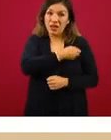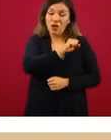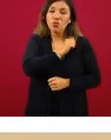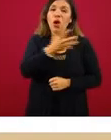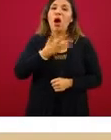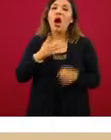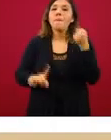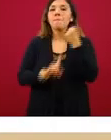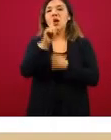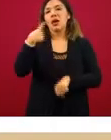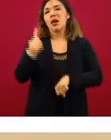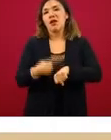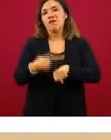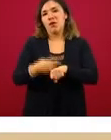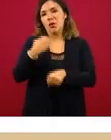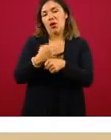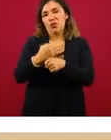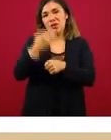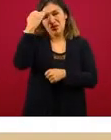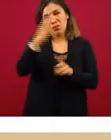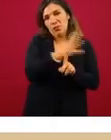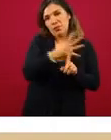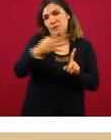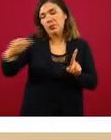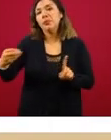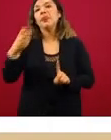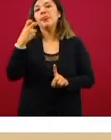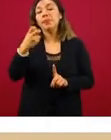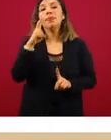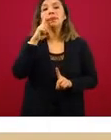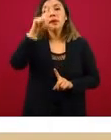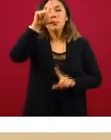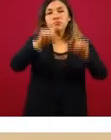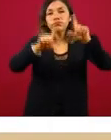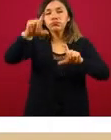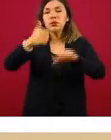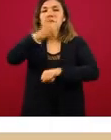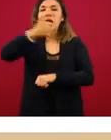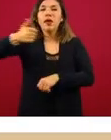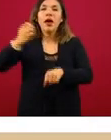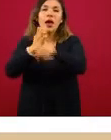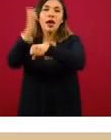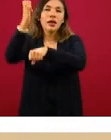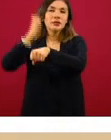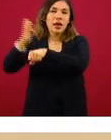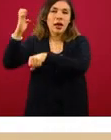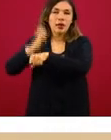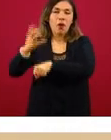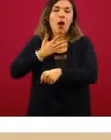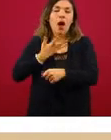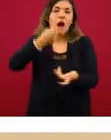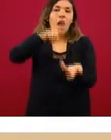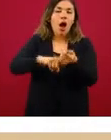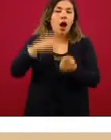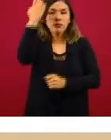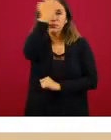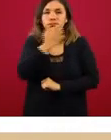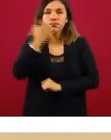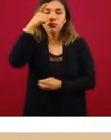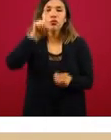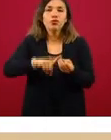enfermado durante todo este periodo, y bueno, los vemos también distribuidos por la entidad federativa en donde se realizó el